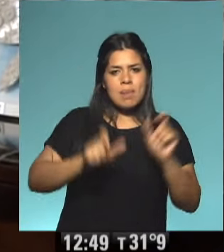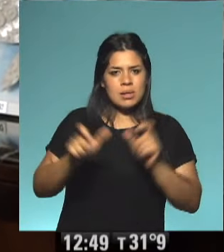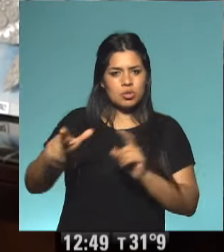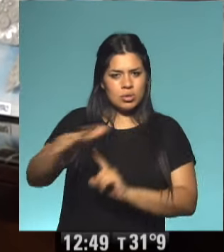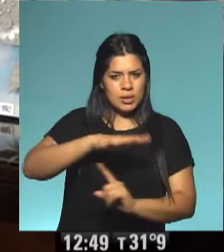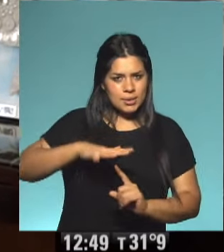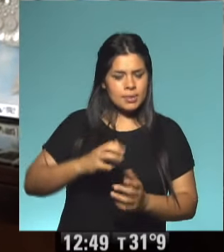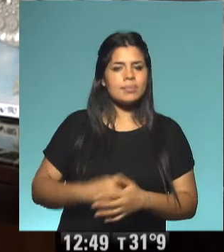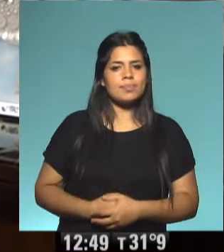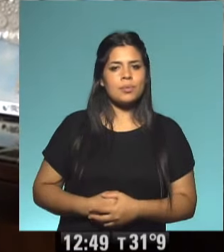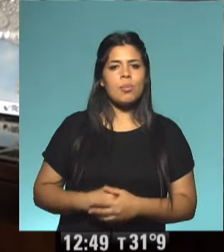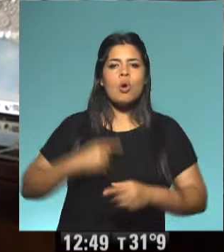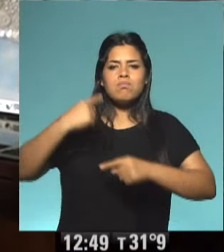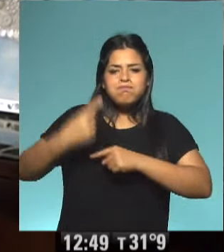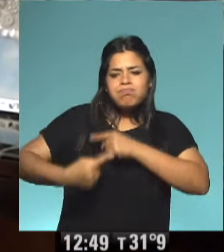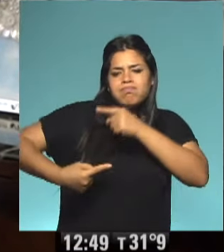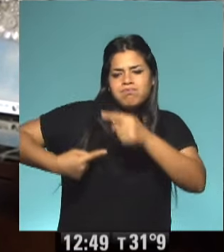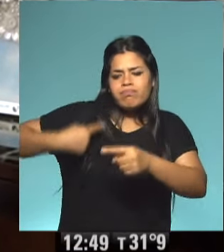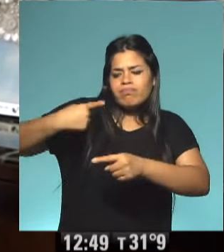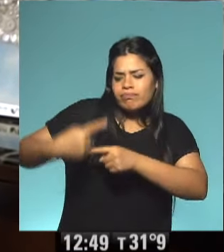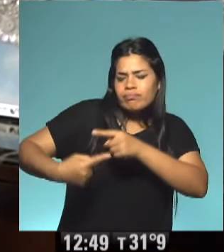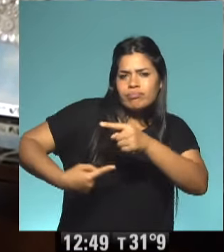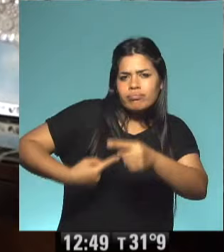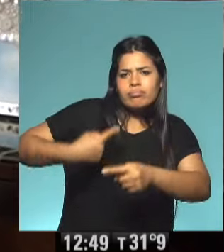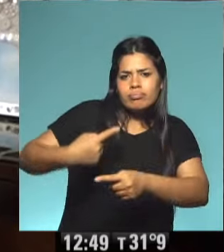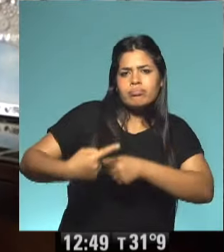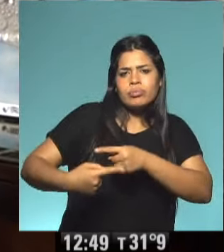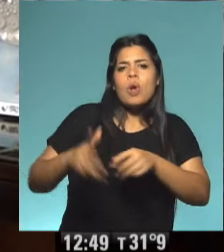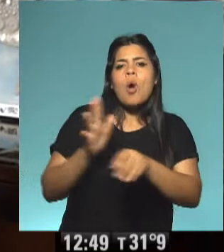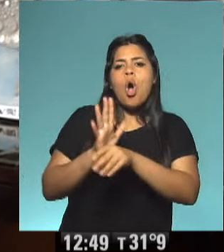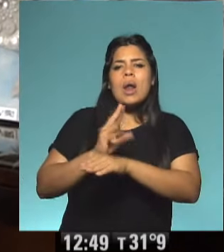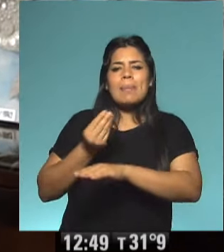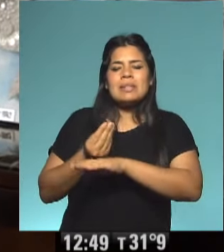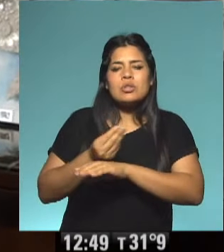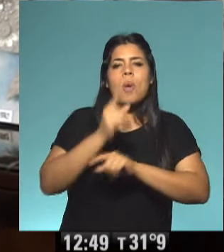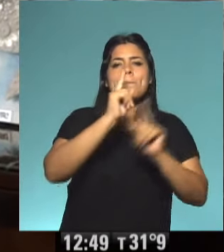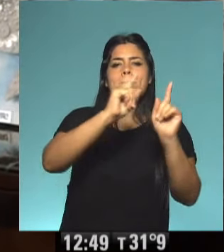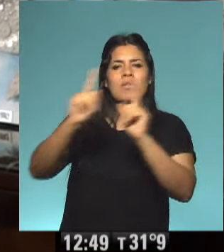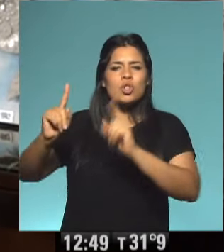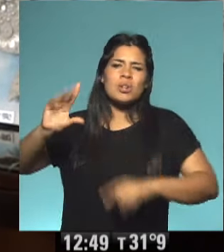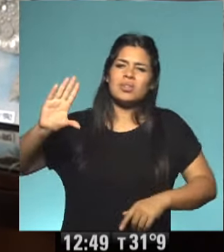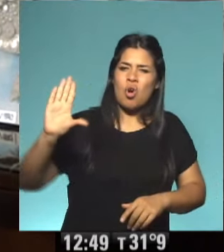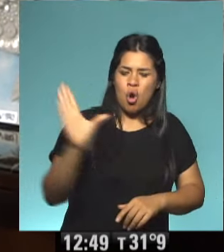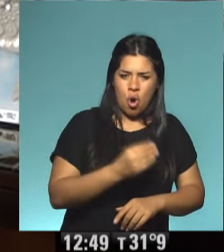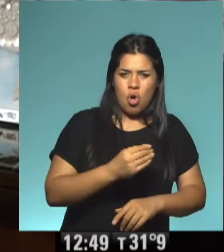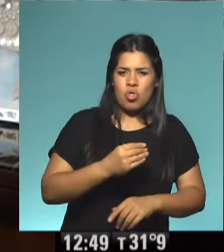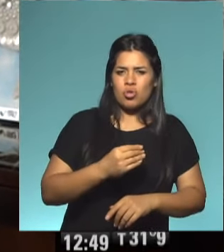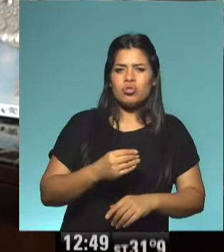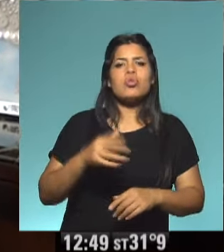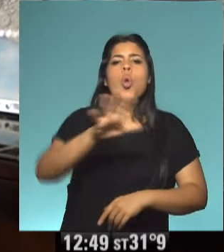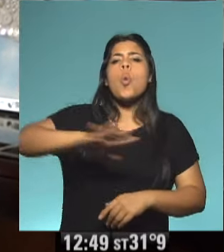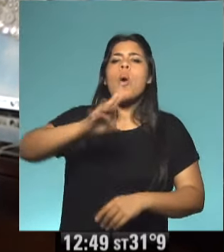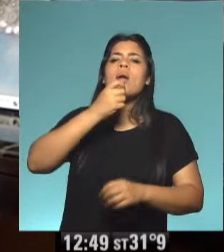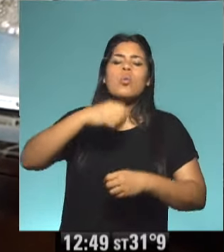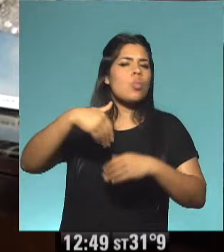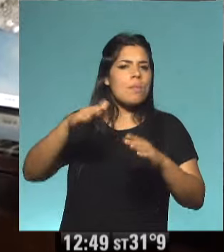compromiso permanente de todos nuestros maestros, maestras y profesores que a la distancia generaron los caminos para llegar a nuestros